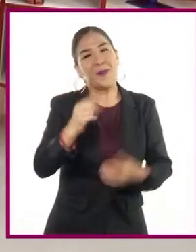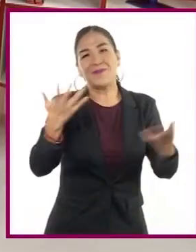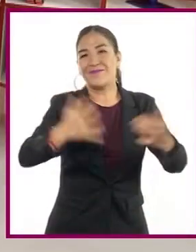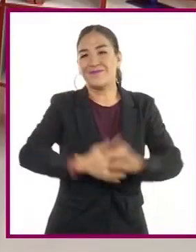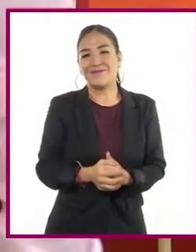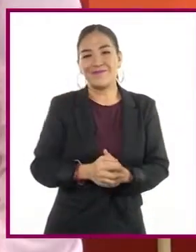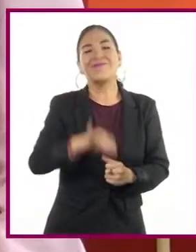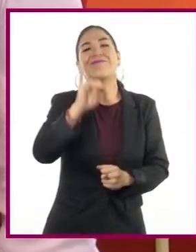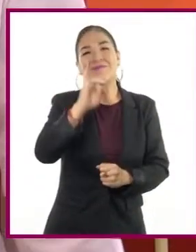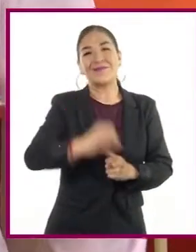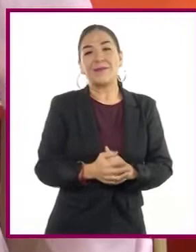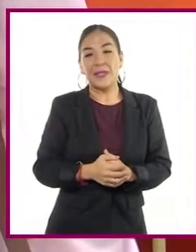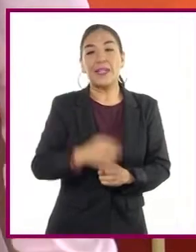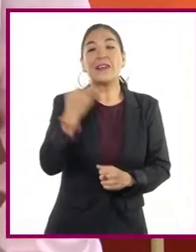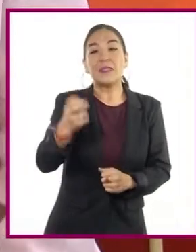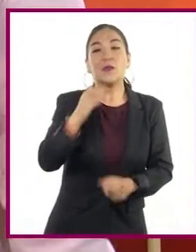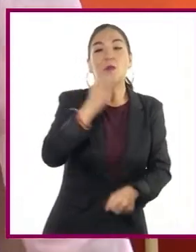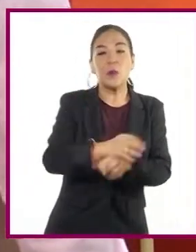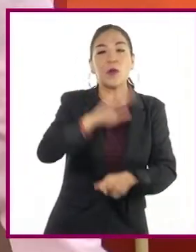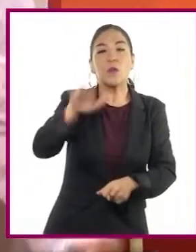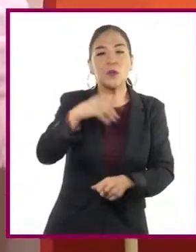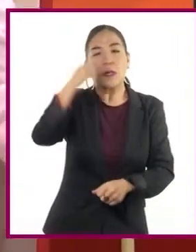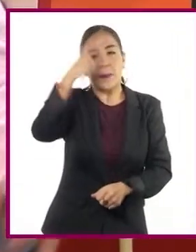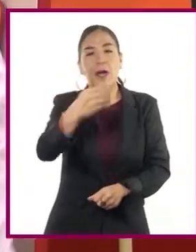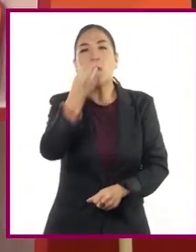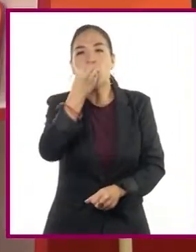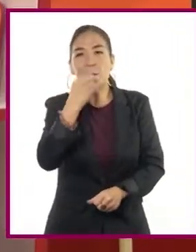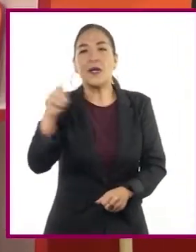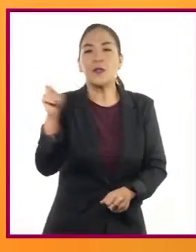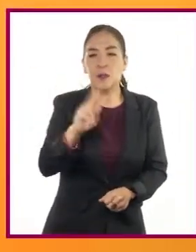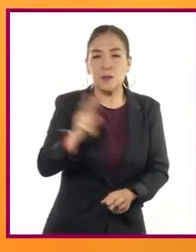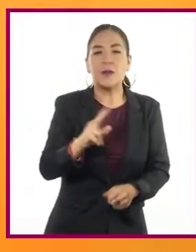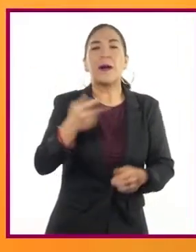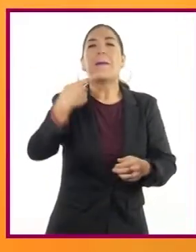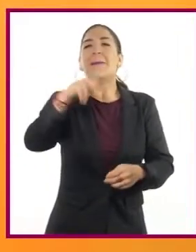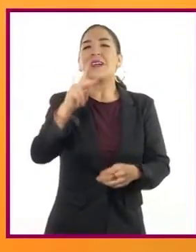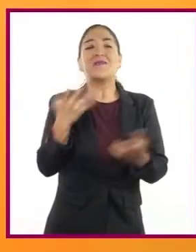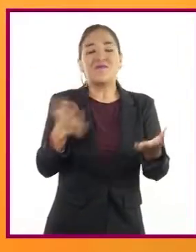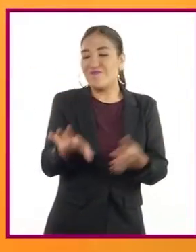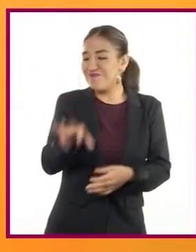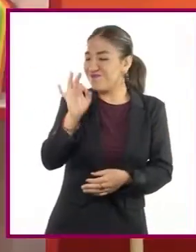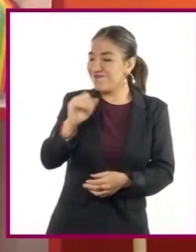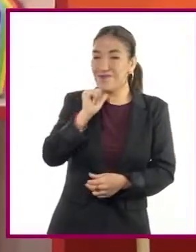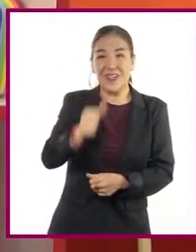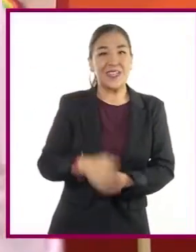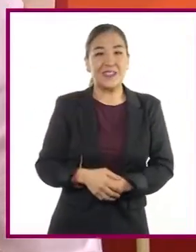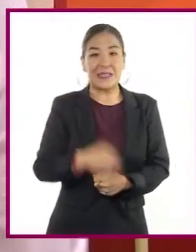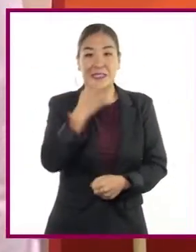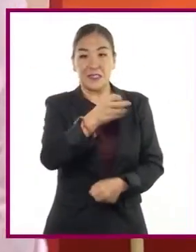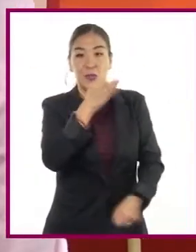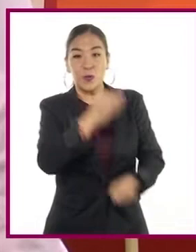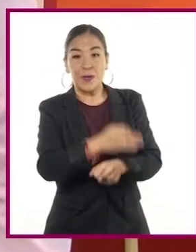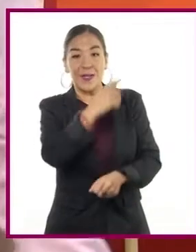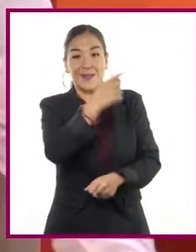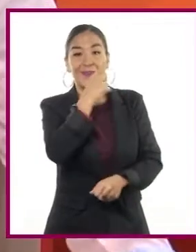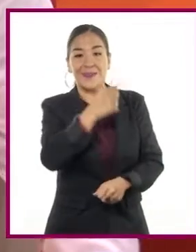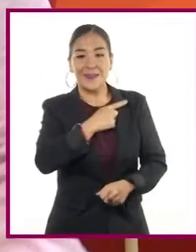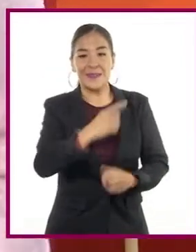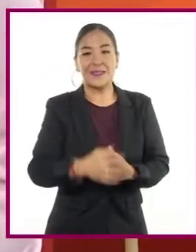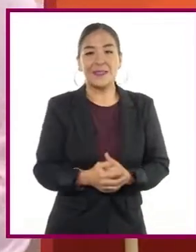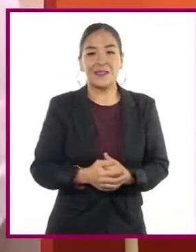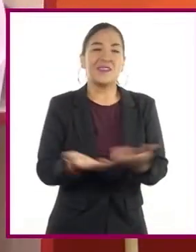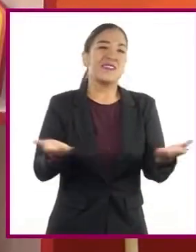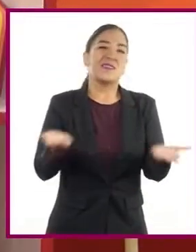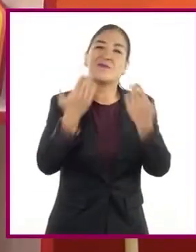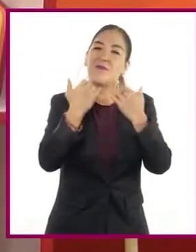Sí, lo que busco es algo nutritivo y atractivo, pero no encuentro nada. Y justo como lo que me mencionas, no